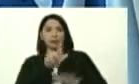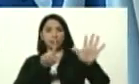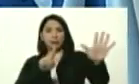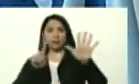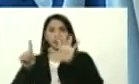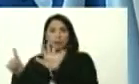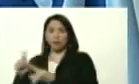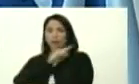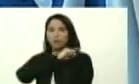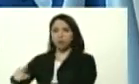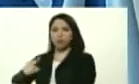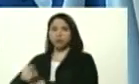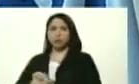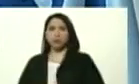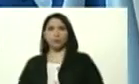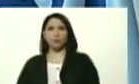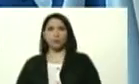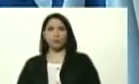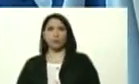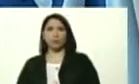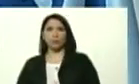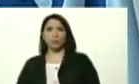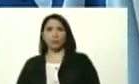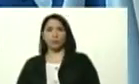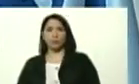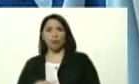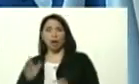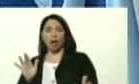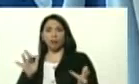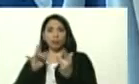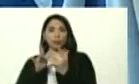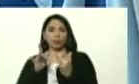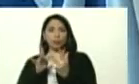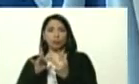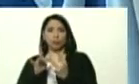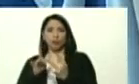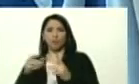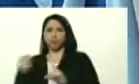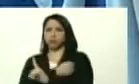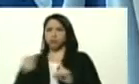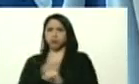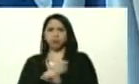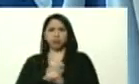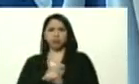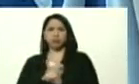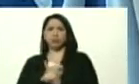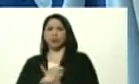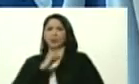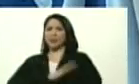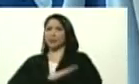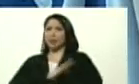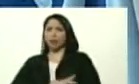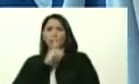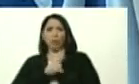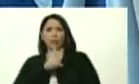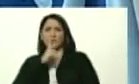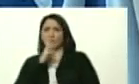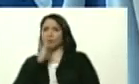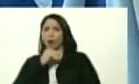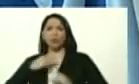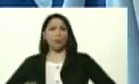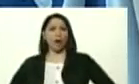366 acusaciones asociadas a los delitos de homicidio, tortura, tratos crueles, inhumanos o